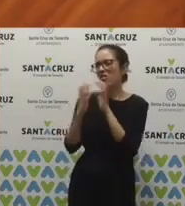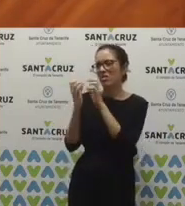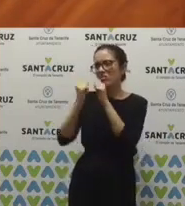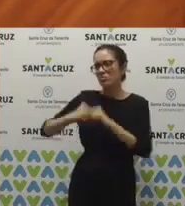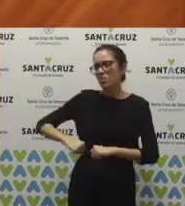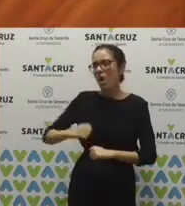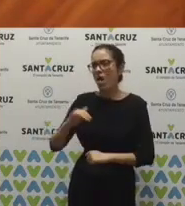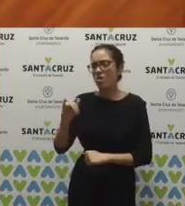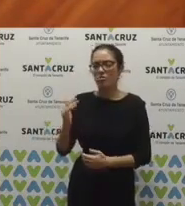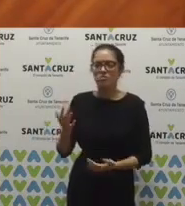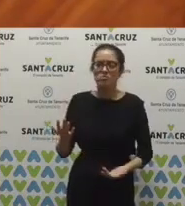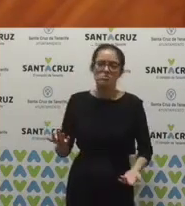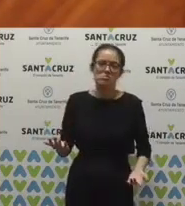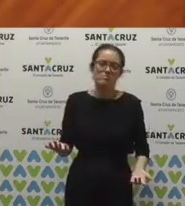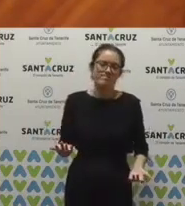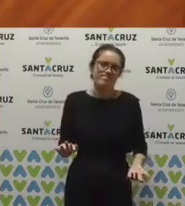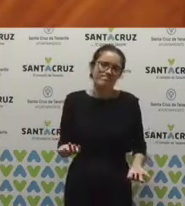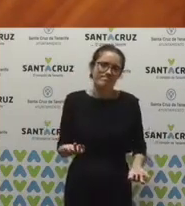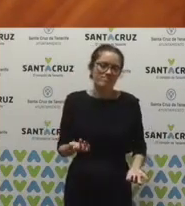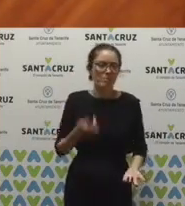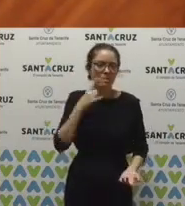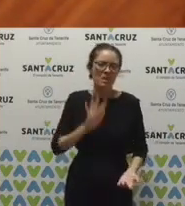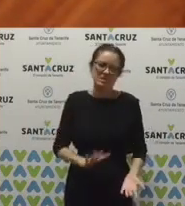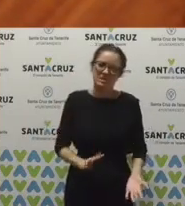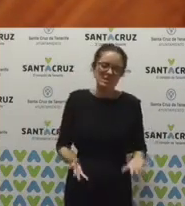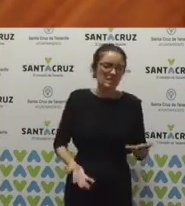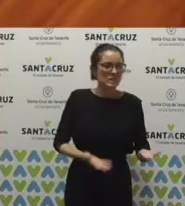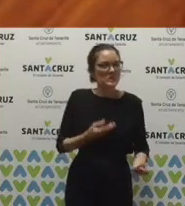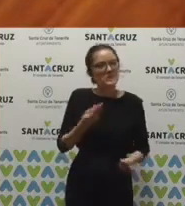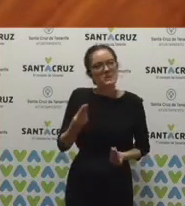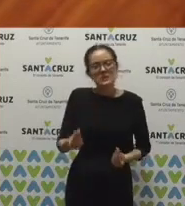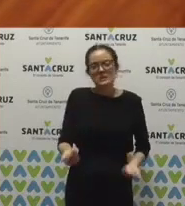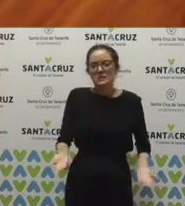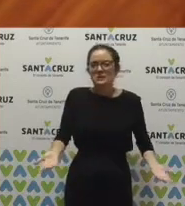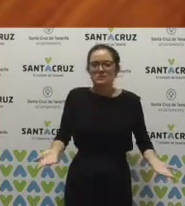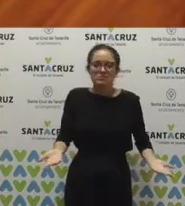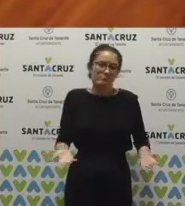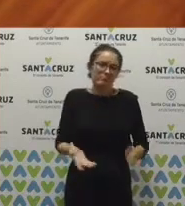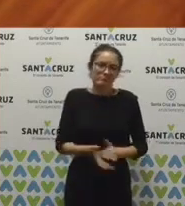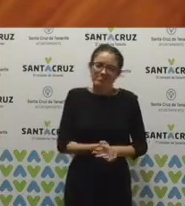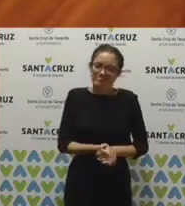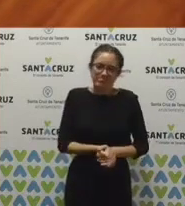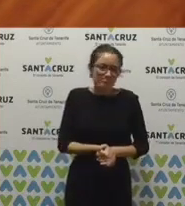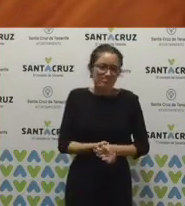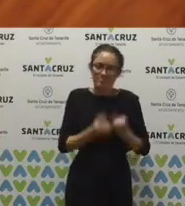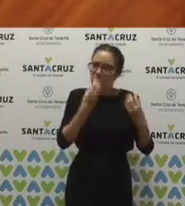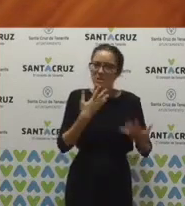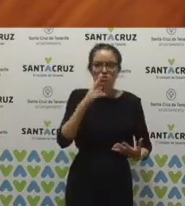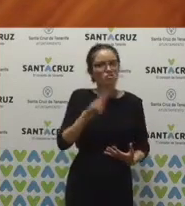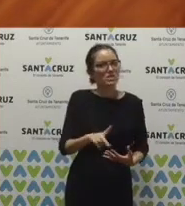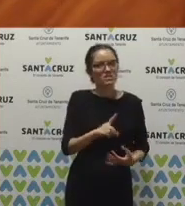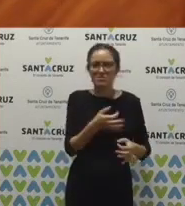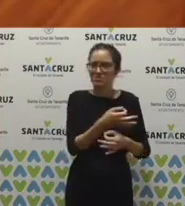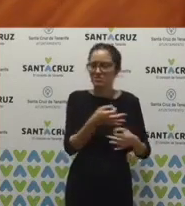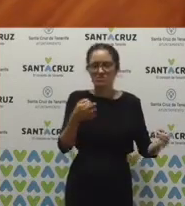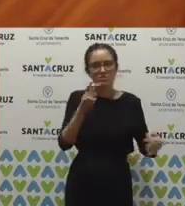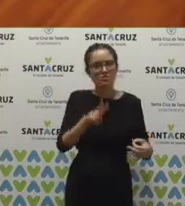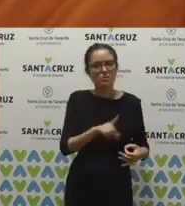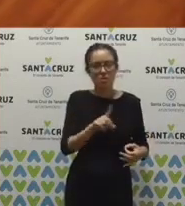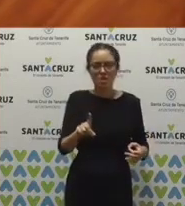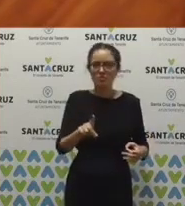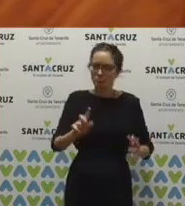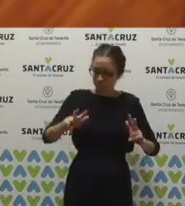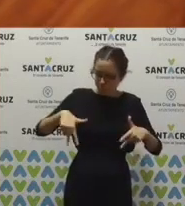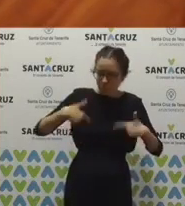parece fuera del lugar no voy a usar otra palabra pero de género dejen a la oposición